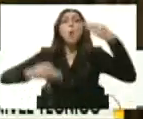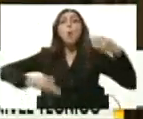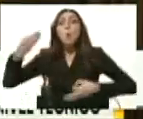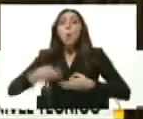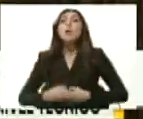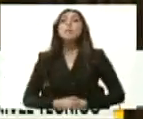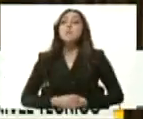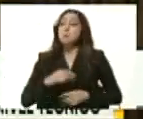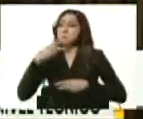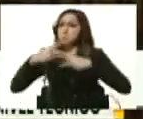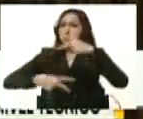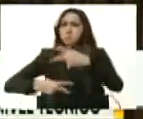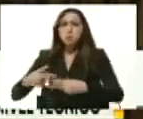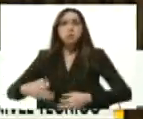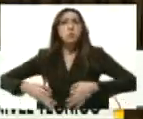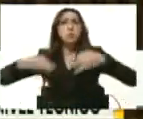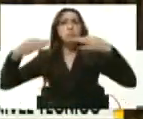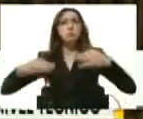debido proceso.